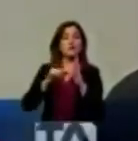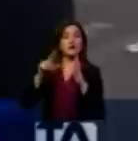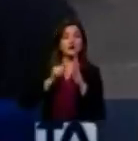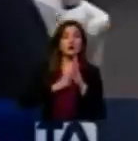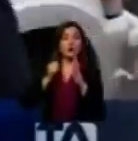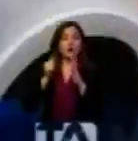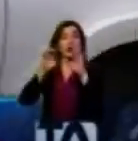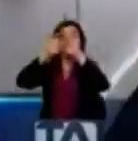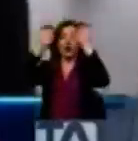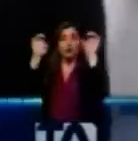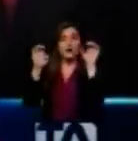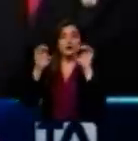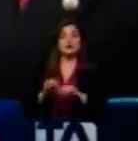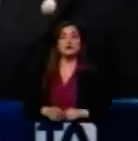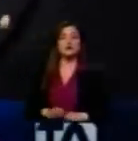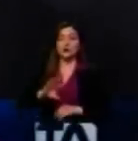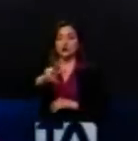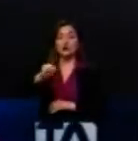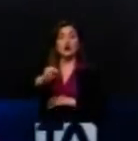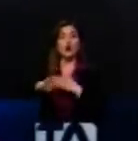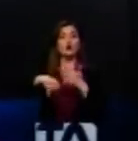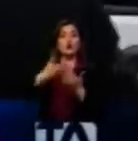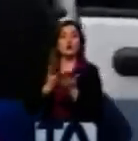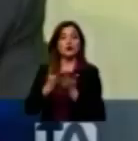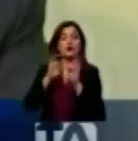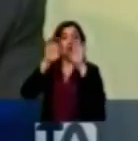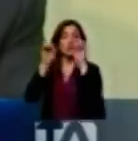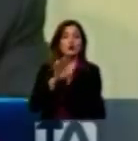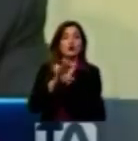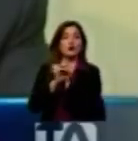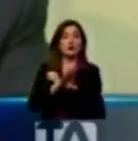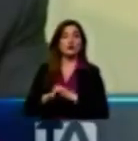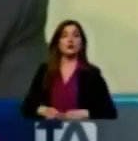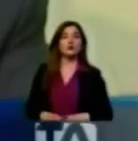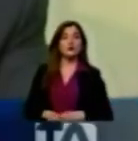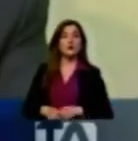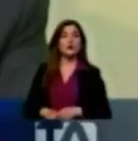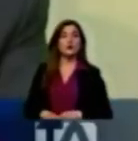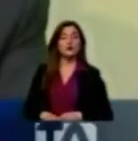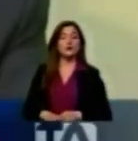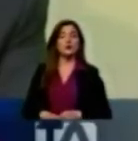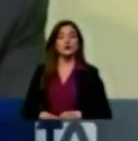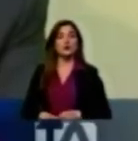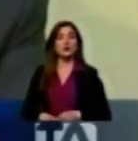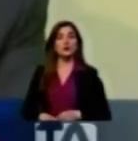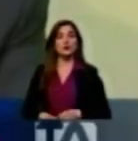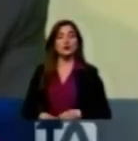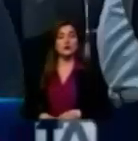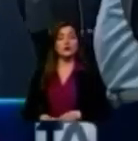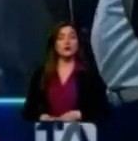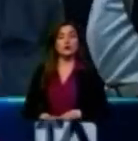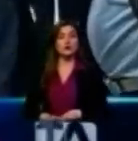financieras inusuales e injustificadas de la empresa de publicidad creacional, detectadas por la Unidad de